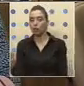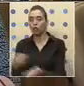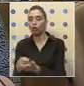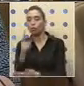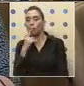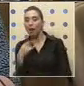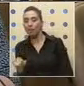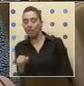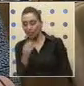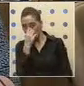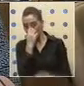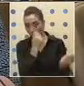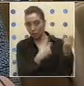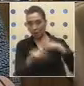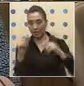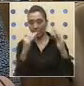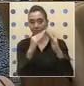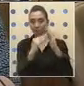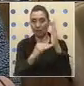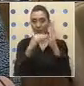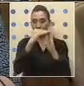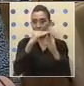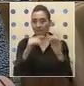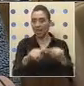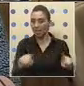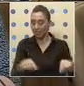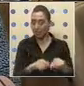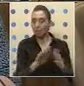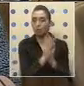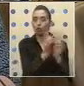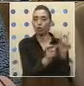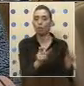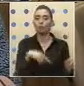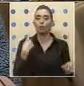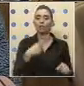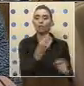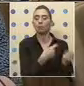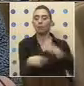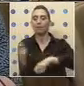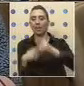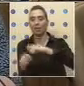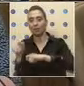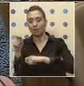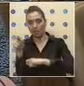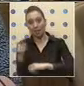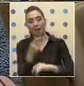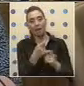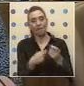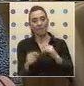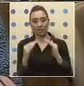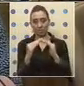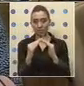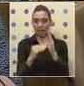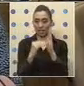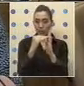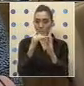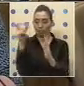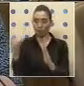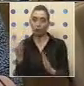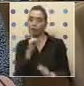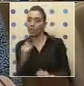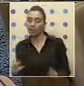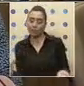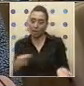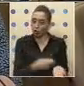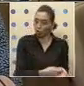bienes raíces efectuadas a estos por todo vendedor habitual. Actualmente la venta de un inmueble al consumidor final